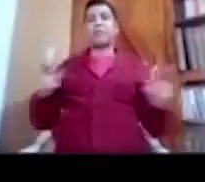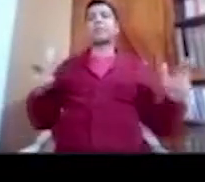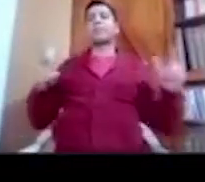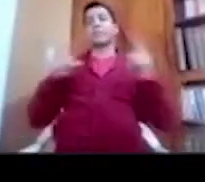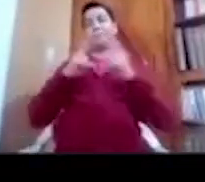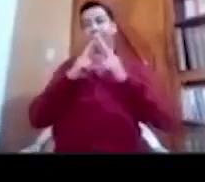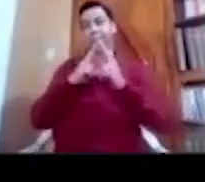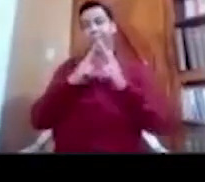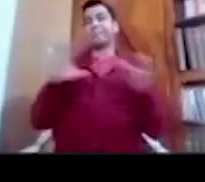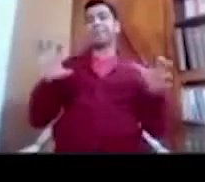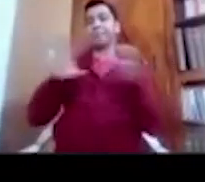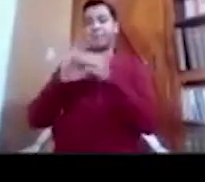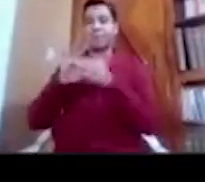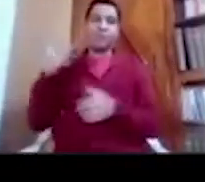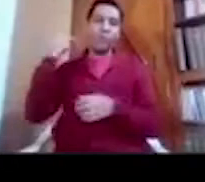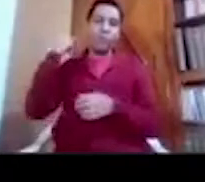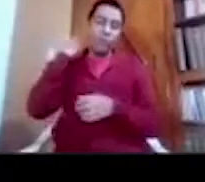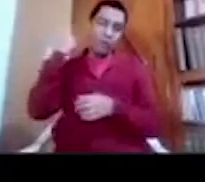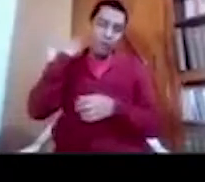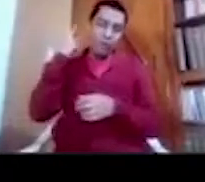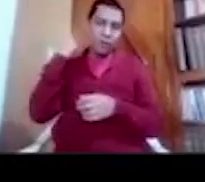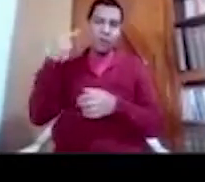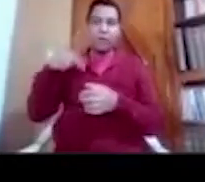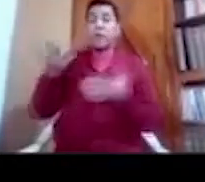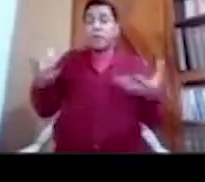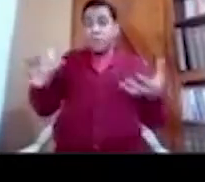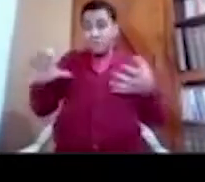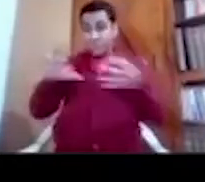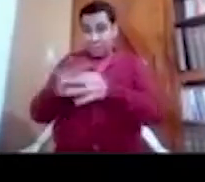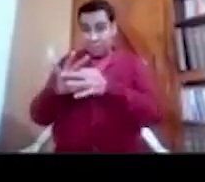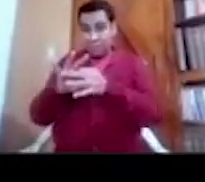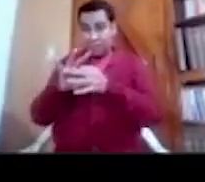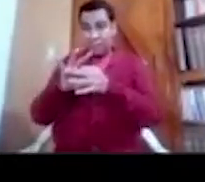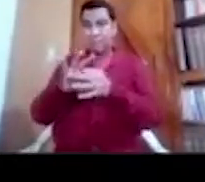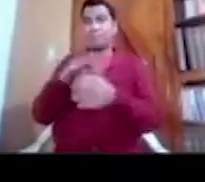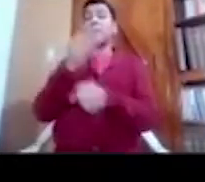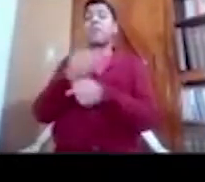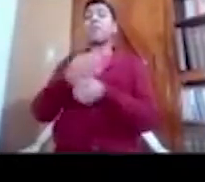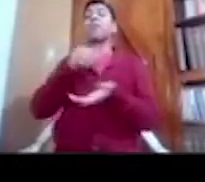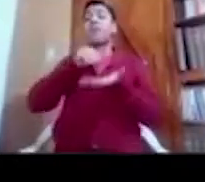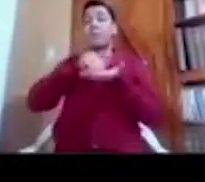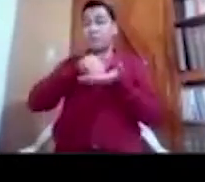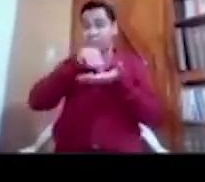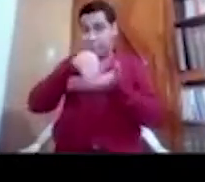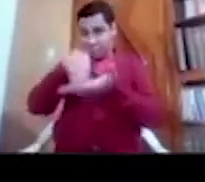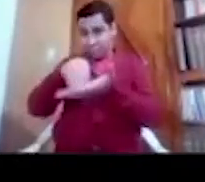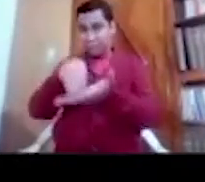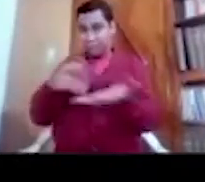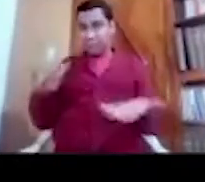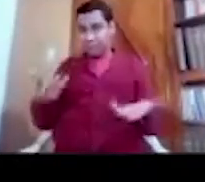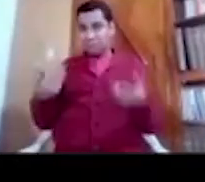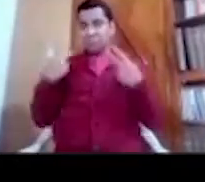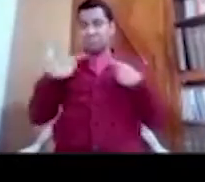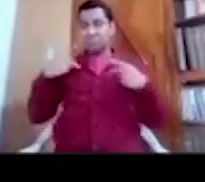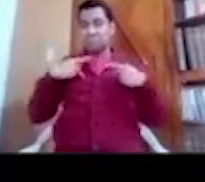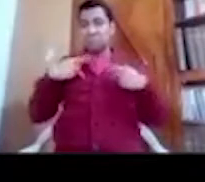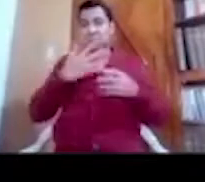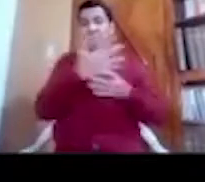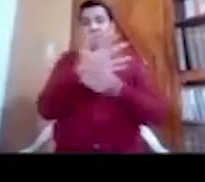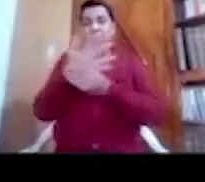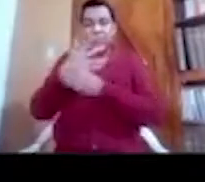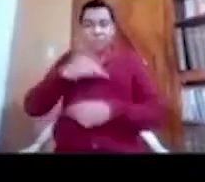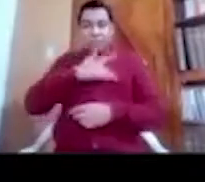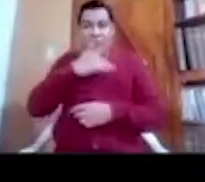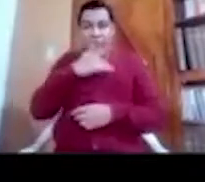lejano aparentemente, y sin embargo tenemos todavía características en la sociedad contemporánea que podemos